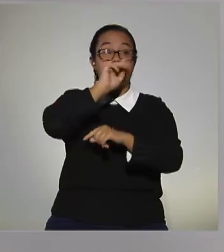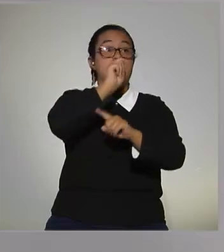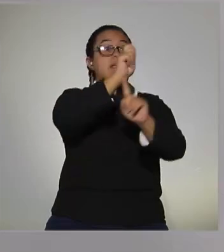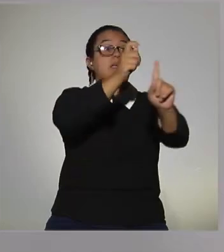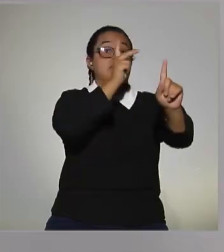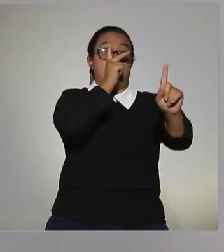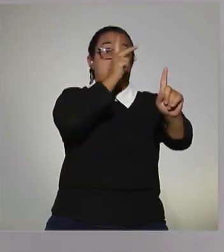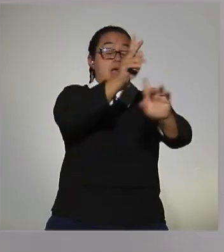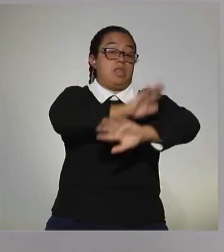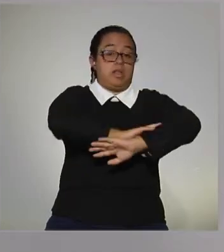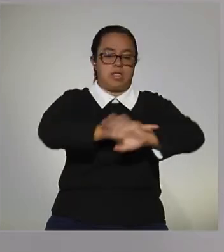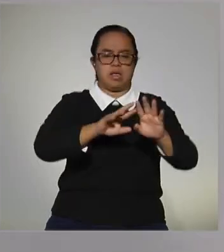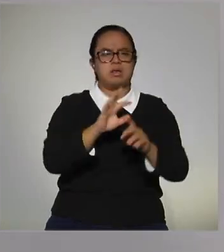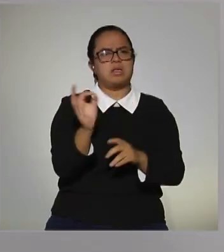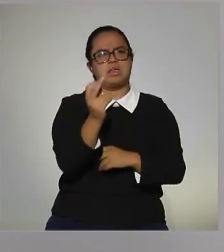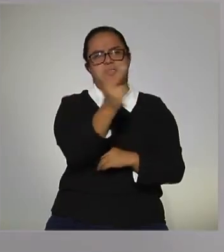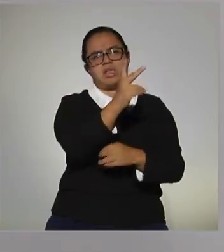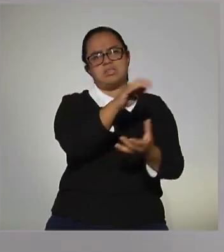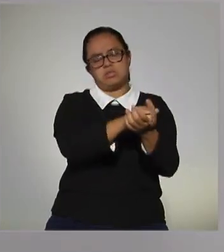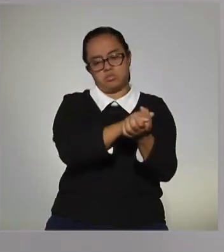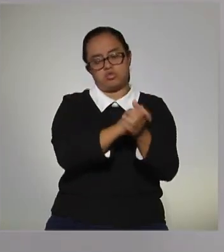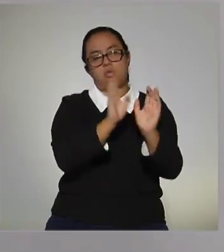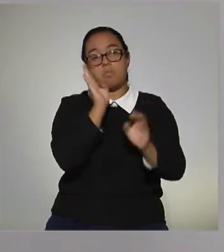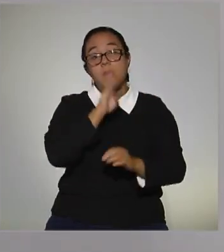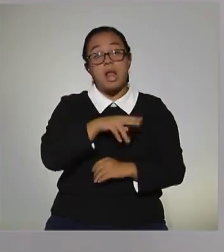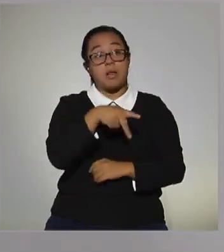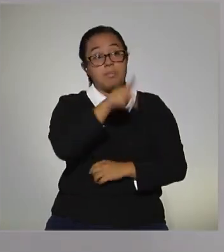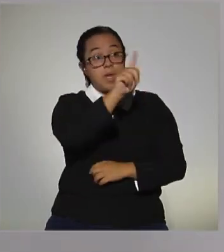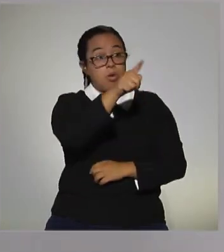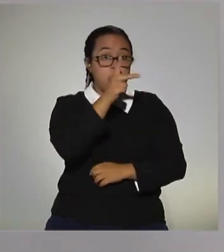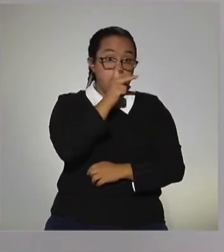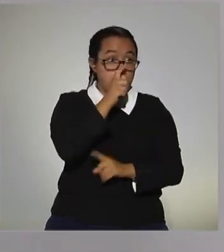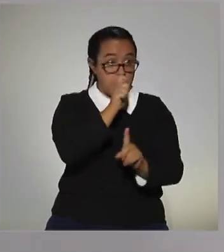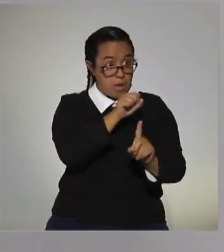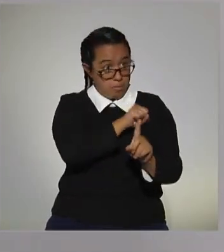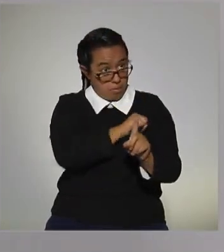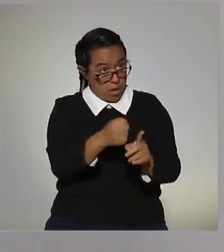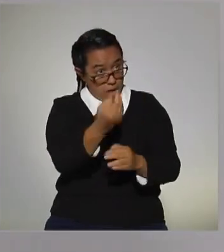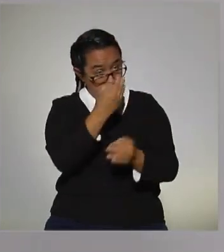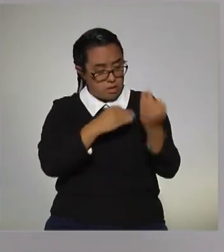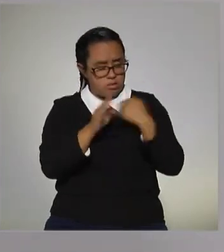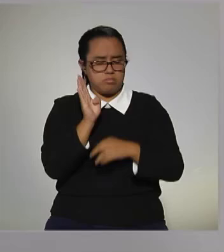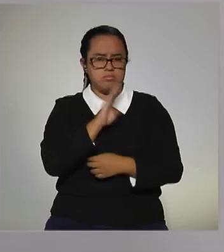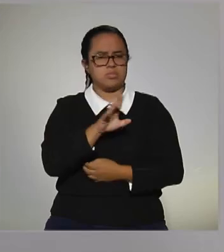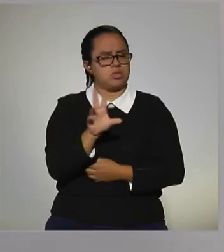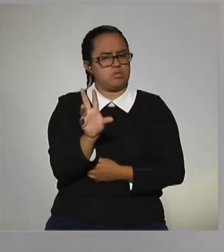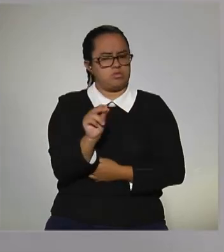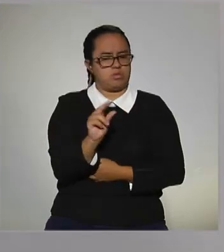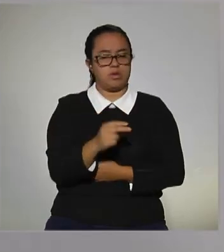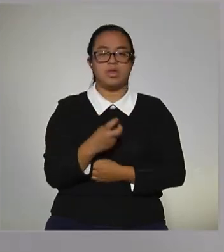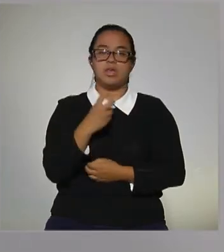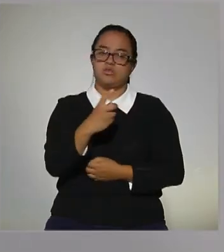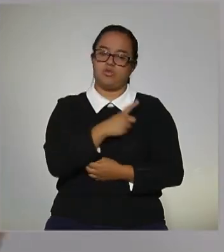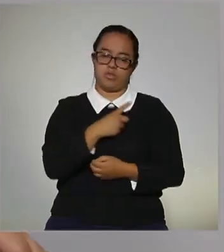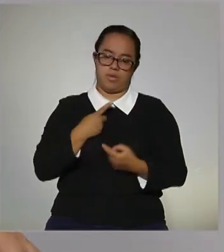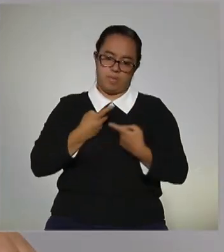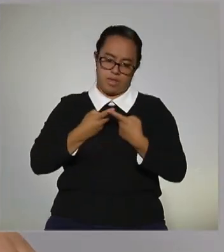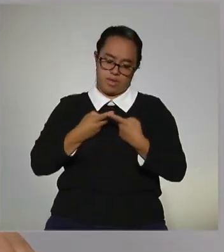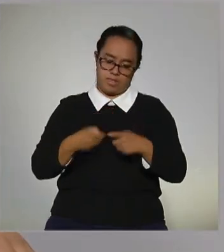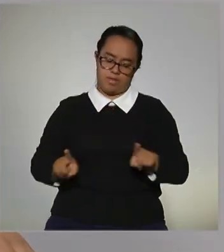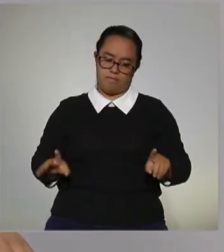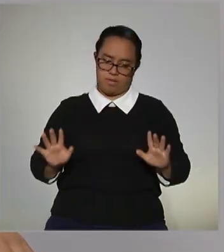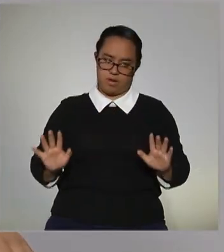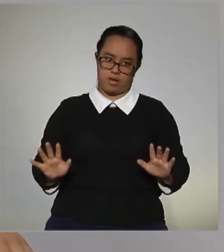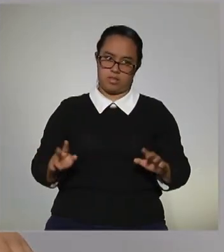padre, quizás como pareja, como esposo, pero no lo define como el padre que es contigo. Entonces ahí empezamos a separar un poquito esta dinámica.